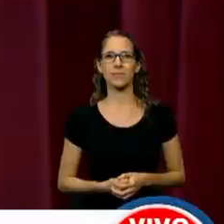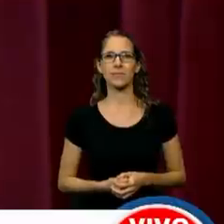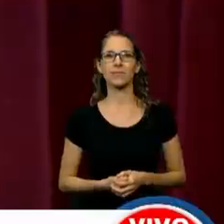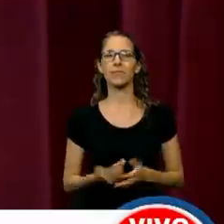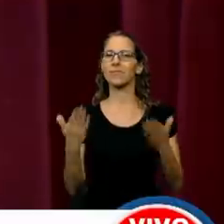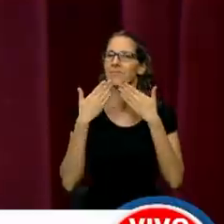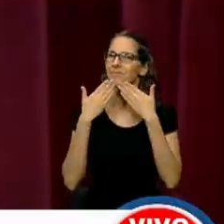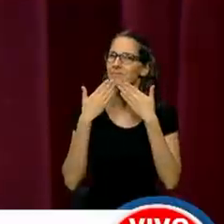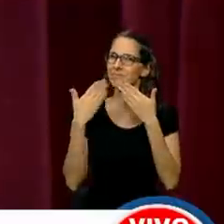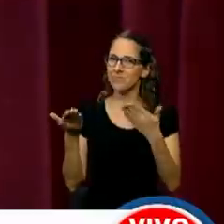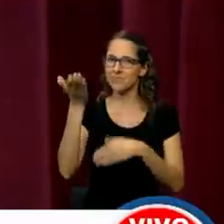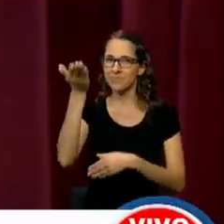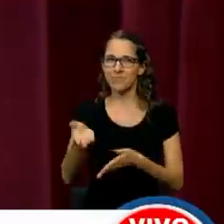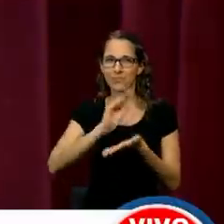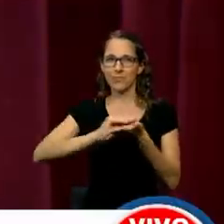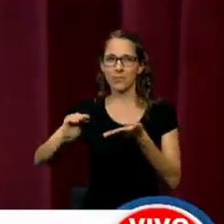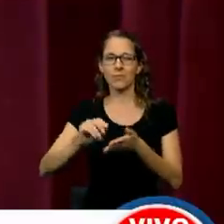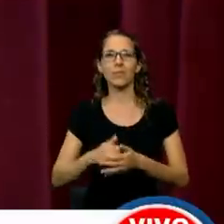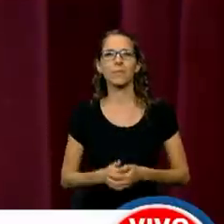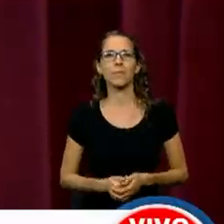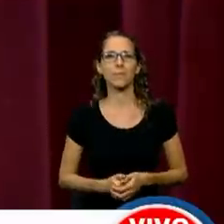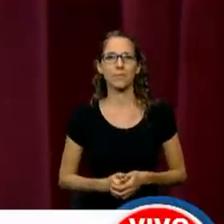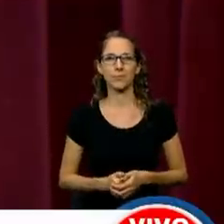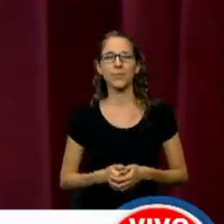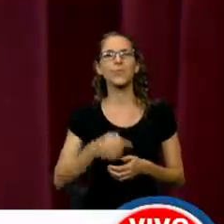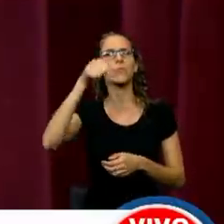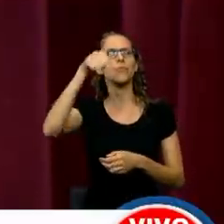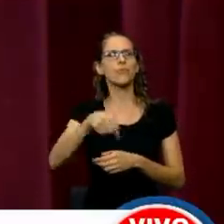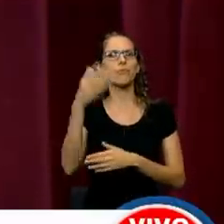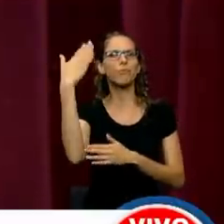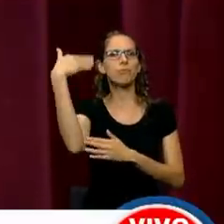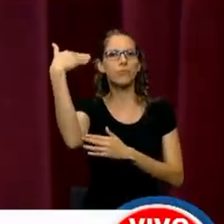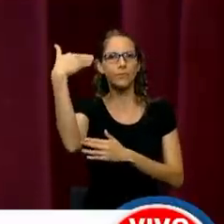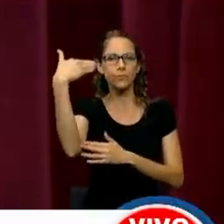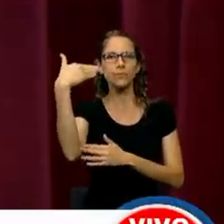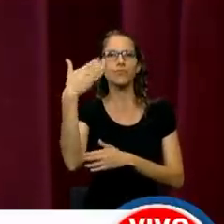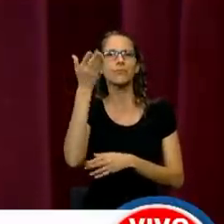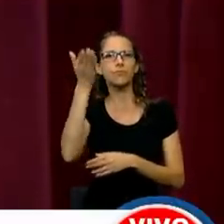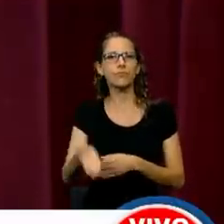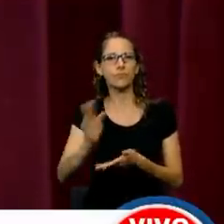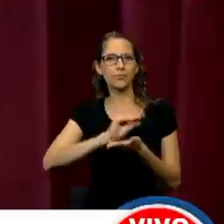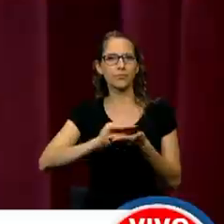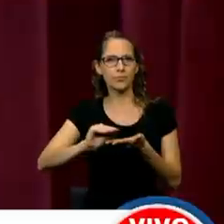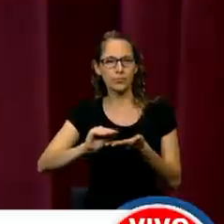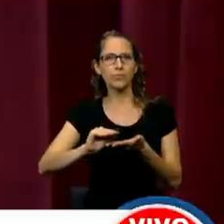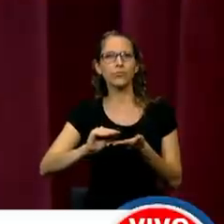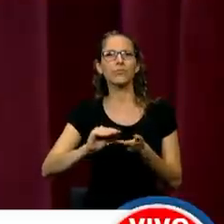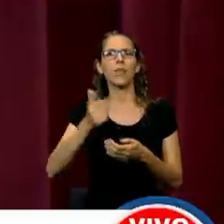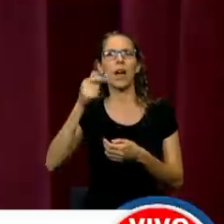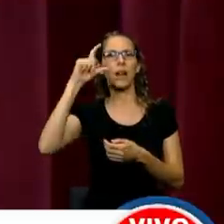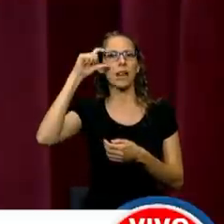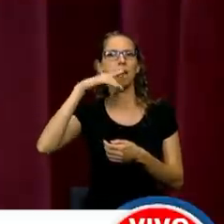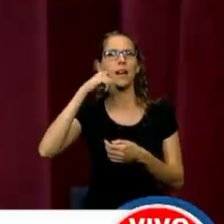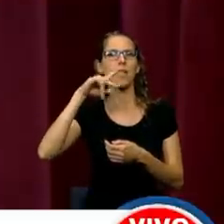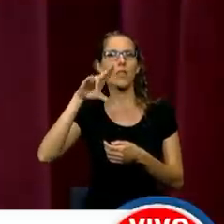gracias señora diputada tiene la palabra el señor diputado alejandro